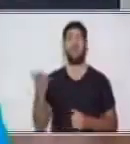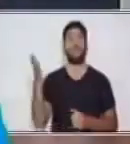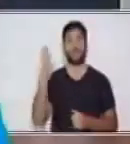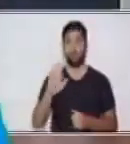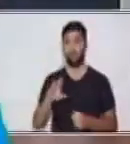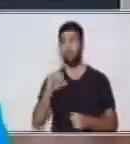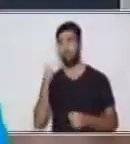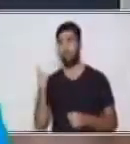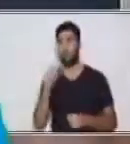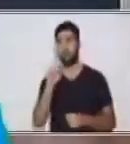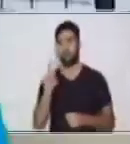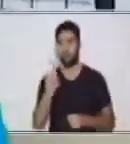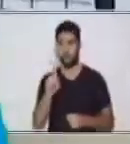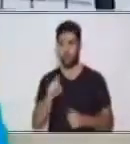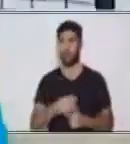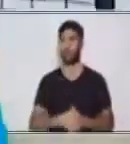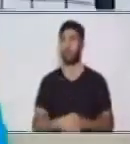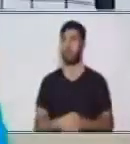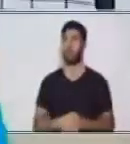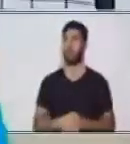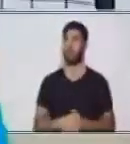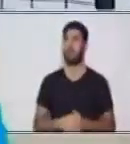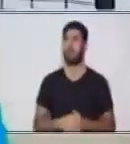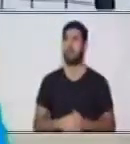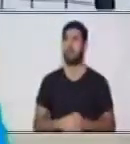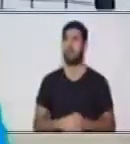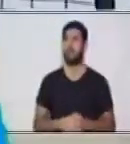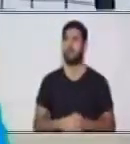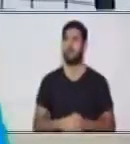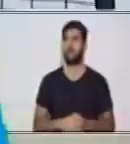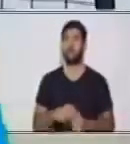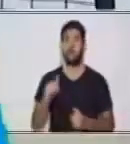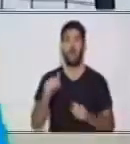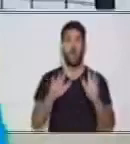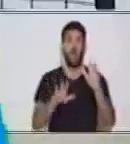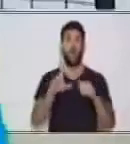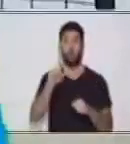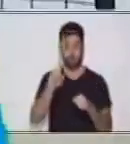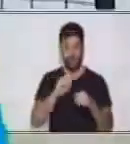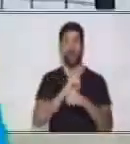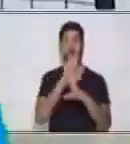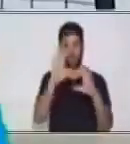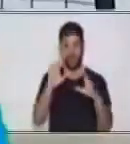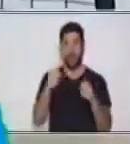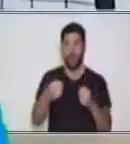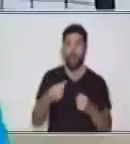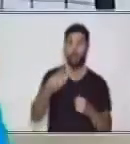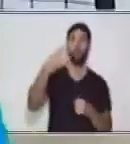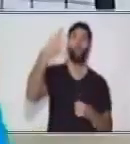Muy bien, ahora sí, ¿cuántos grados centígrados se registran a las 11 de la mañana?